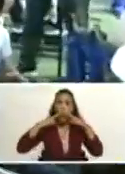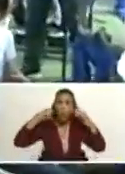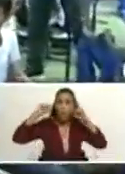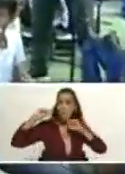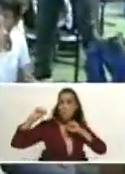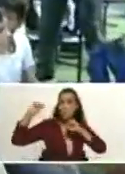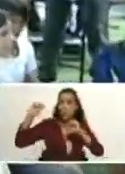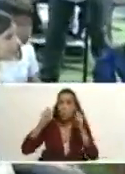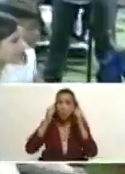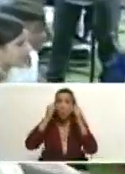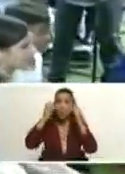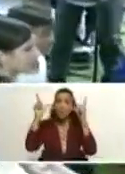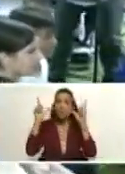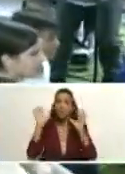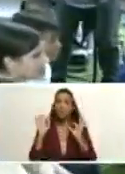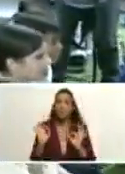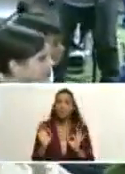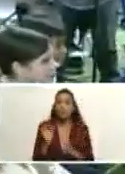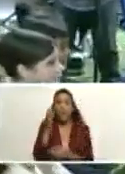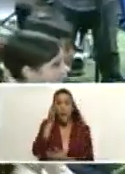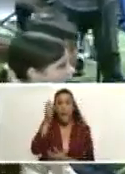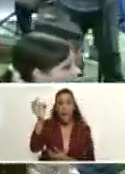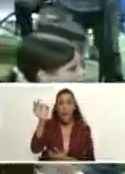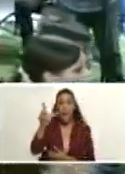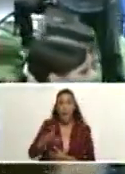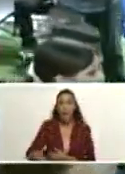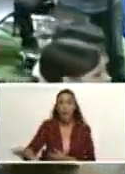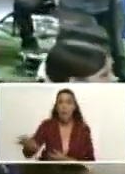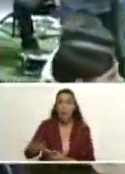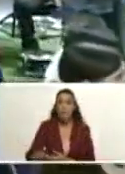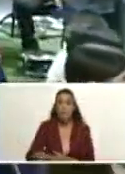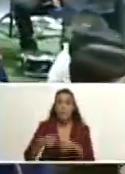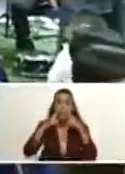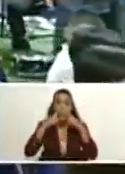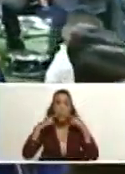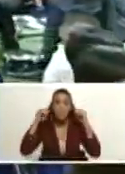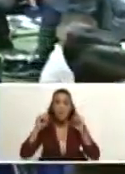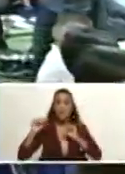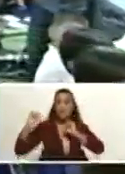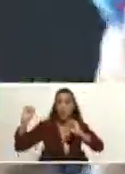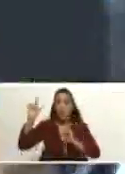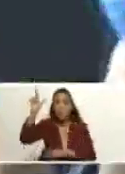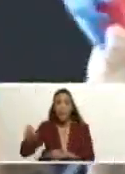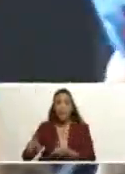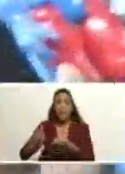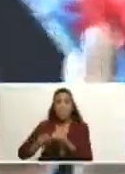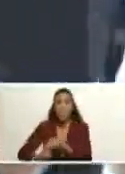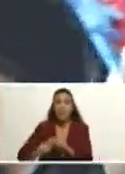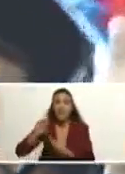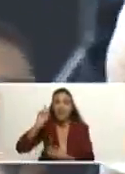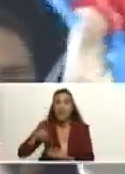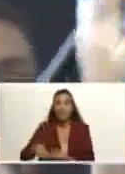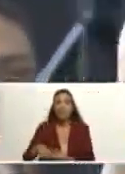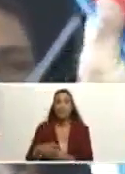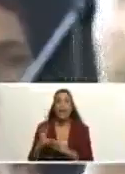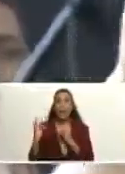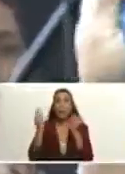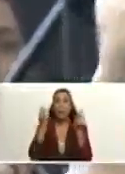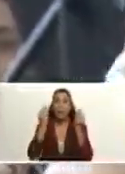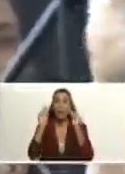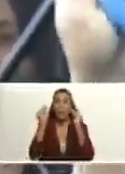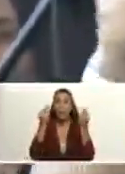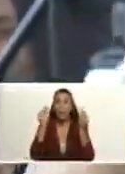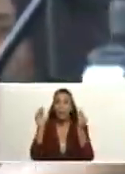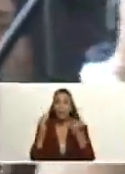de repente. Míralo allí, ¿vale? Y Super Silita también. Ah, aparecieron